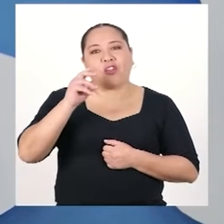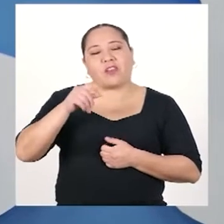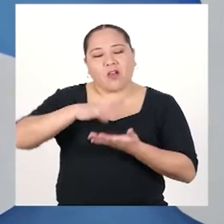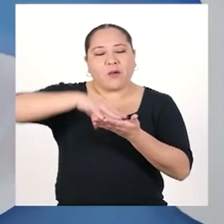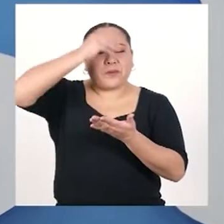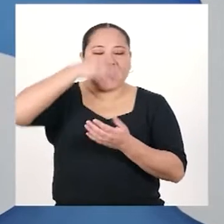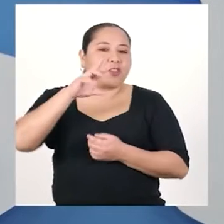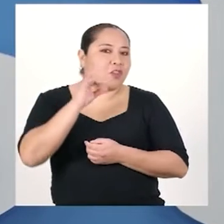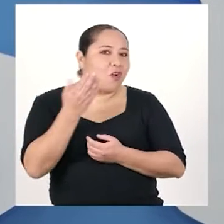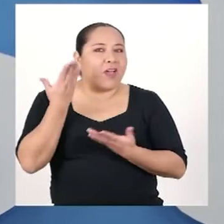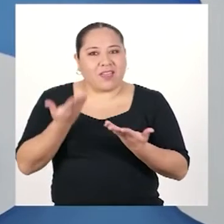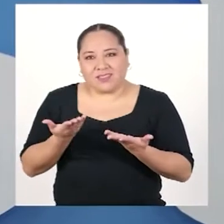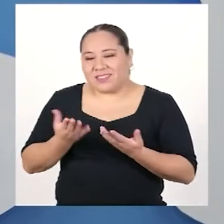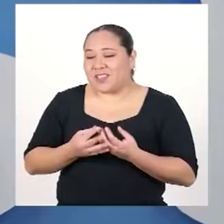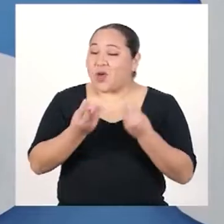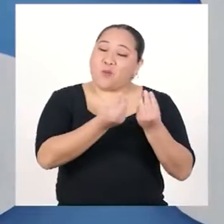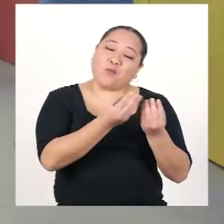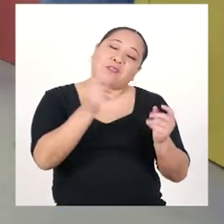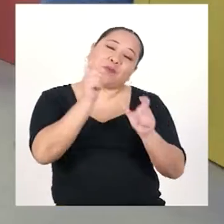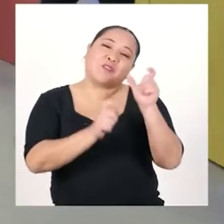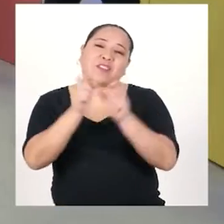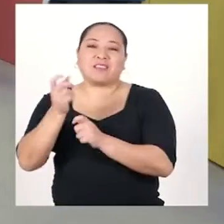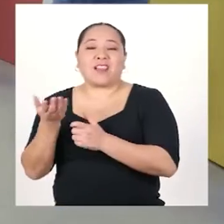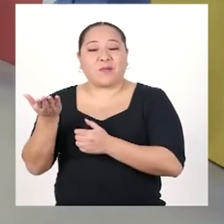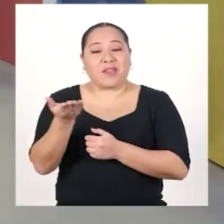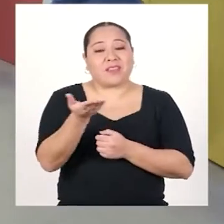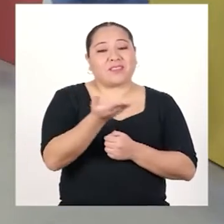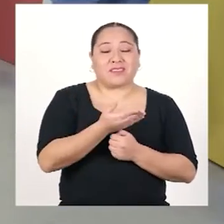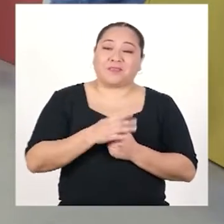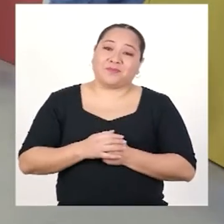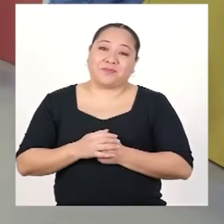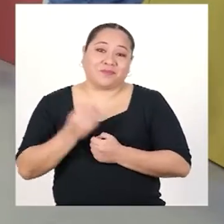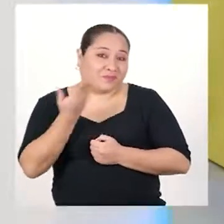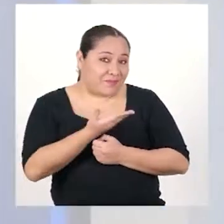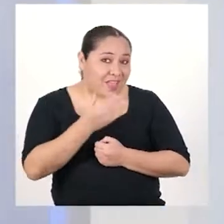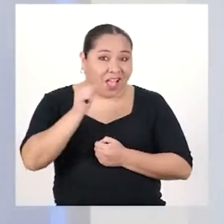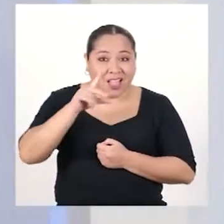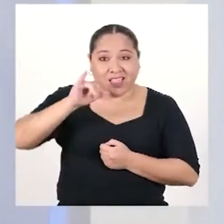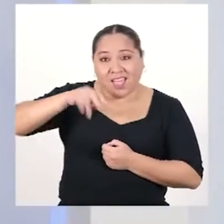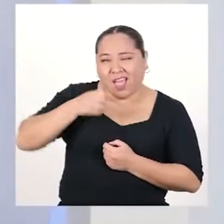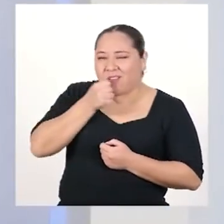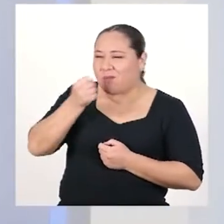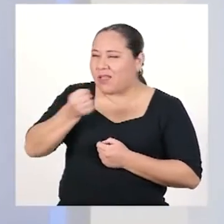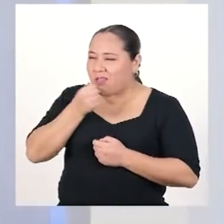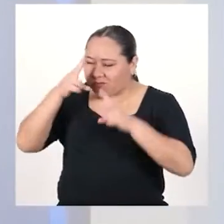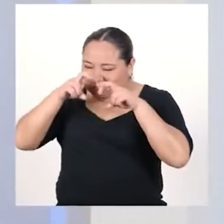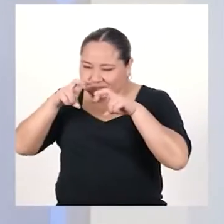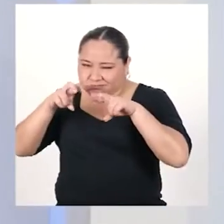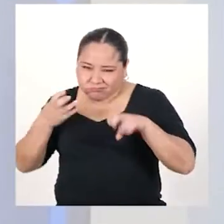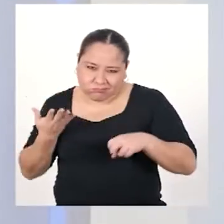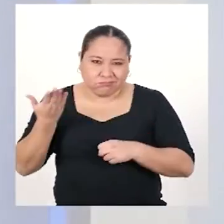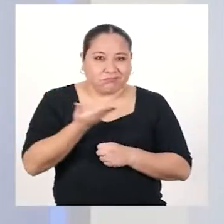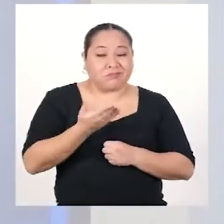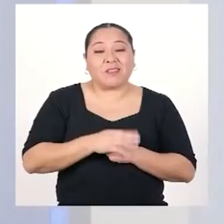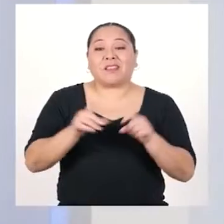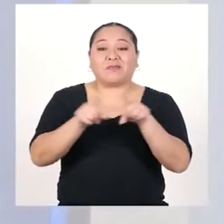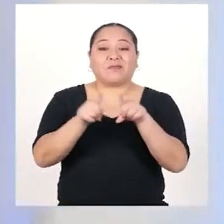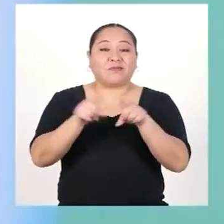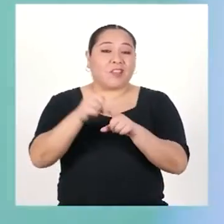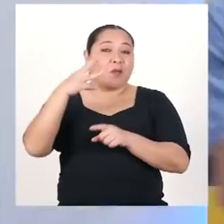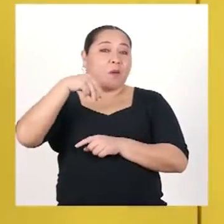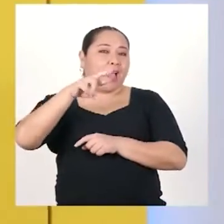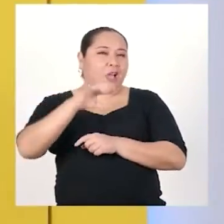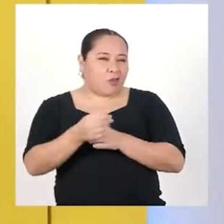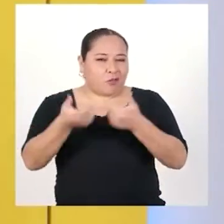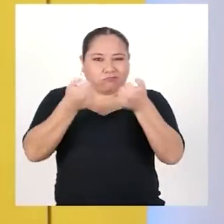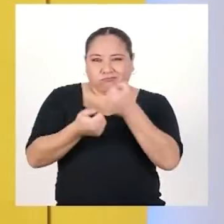Rodrigo aprende, Rodrigo es muchas personas a la vez. Es Alejandro, periodista e investigador. También es